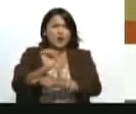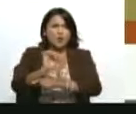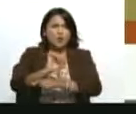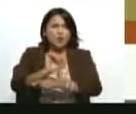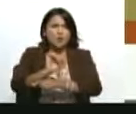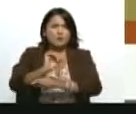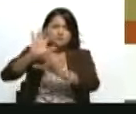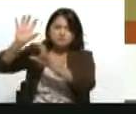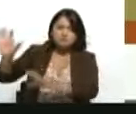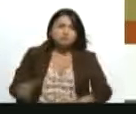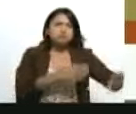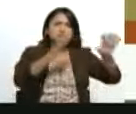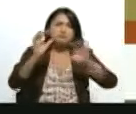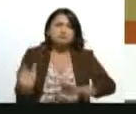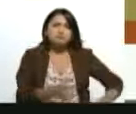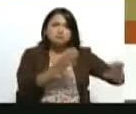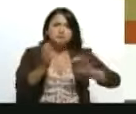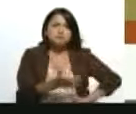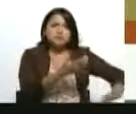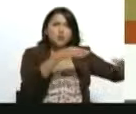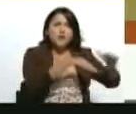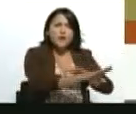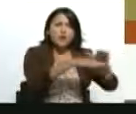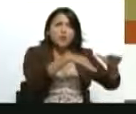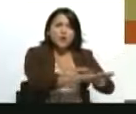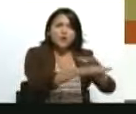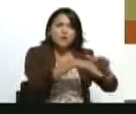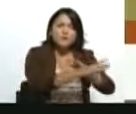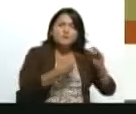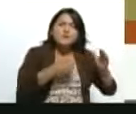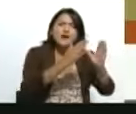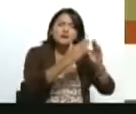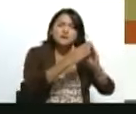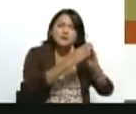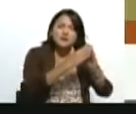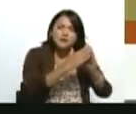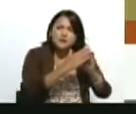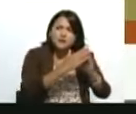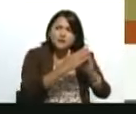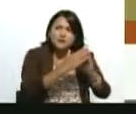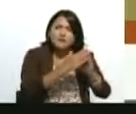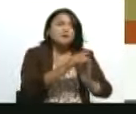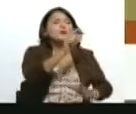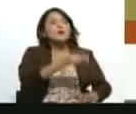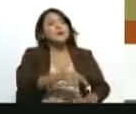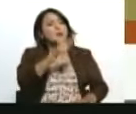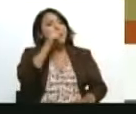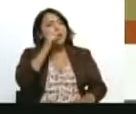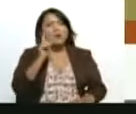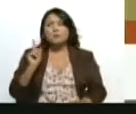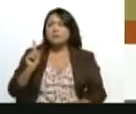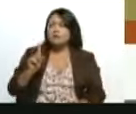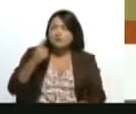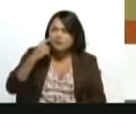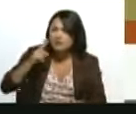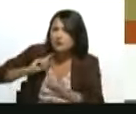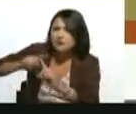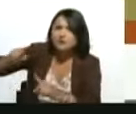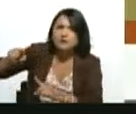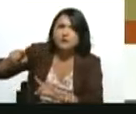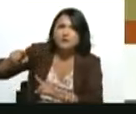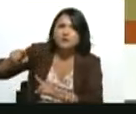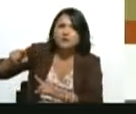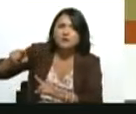Y lo están metiendo en un depósito que yo tengo en mi casa ahí. Y un señor que estaba pasando se da cuenta y